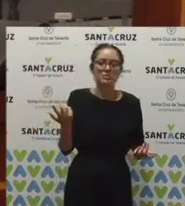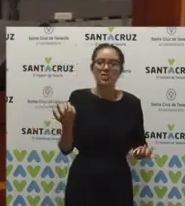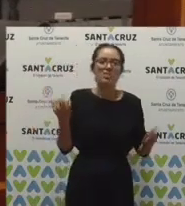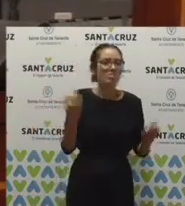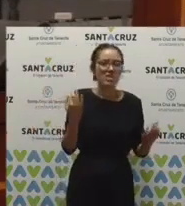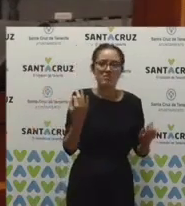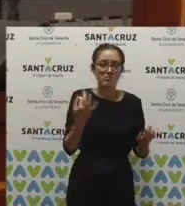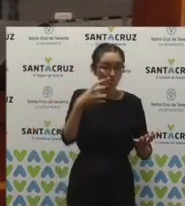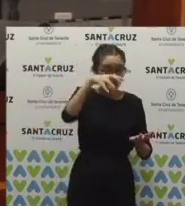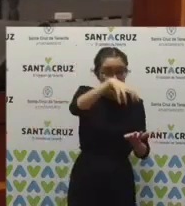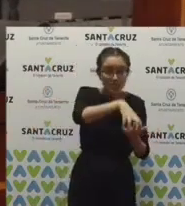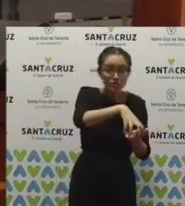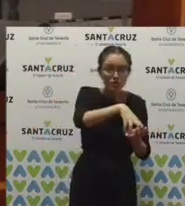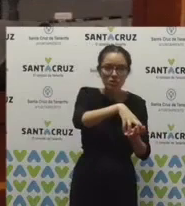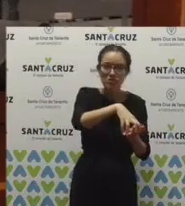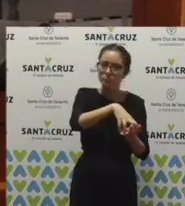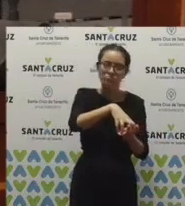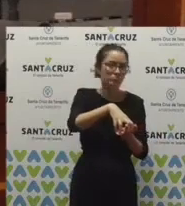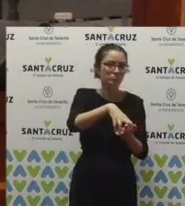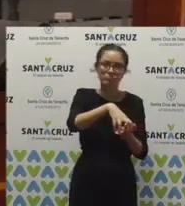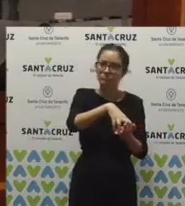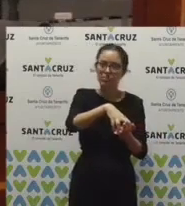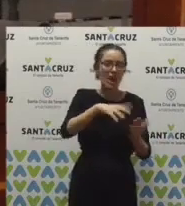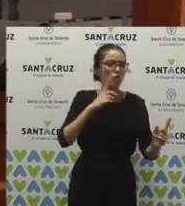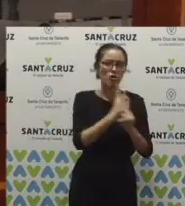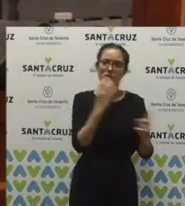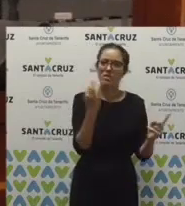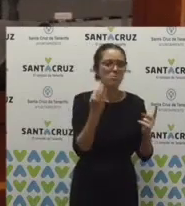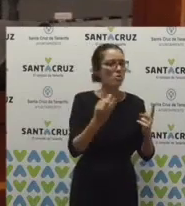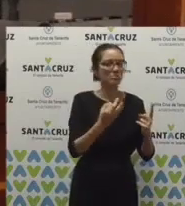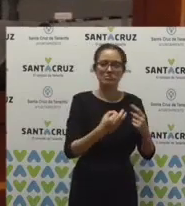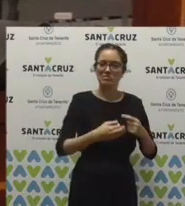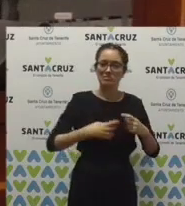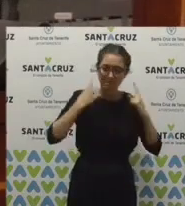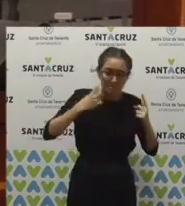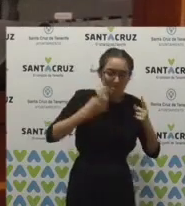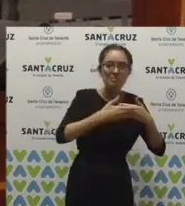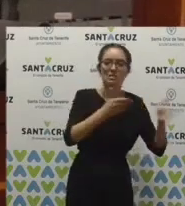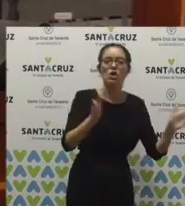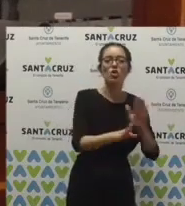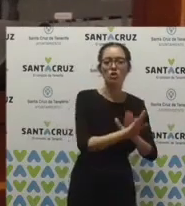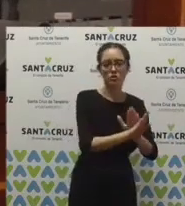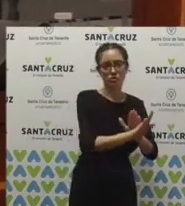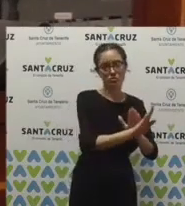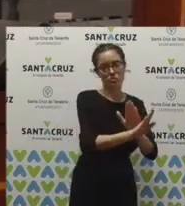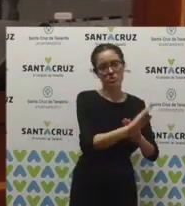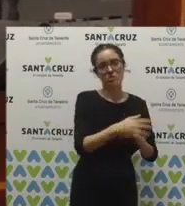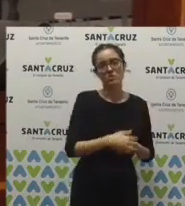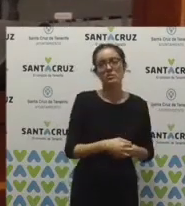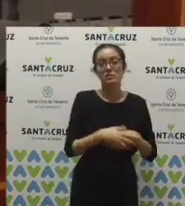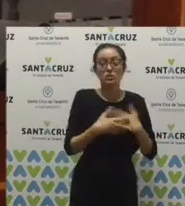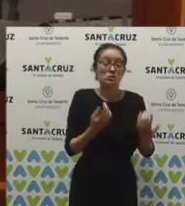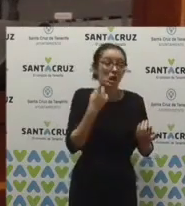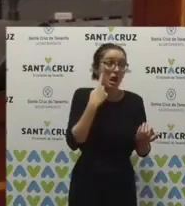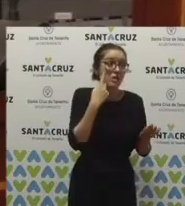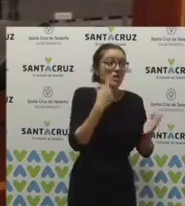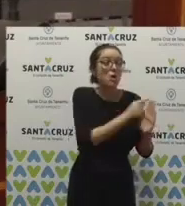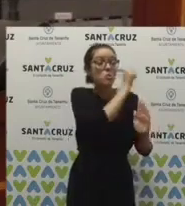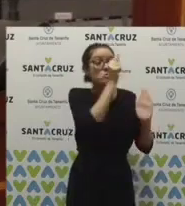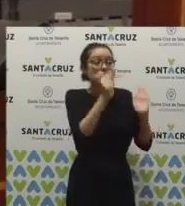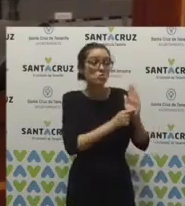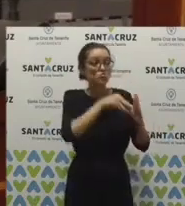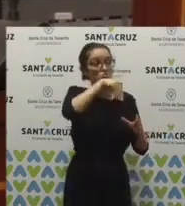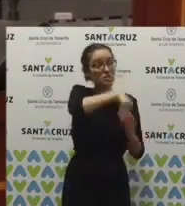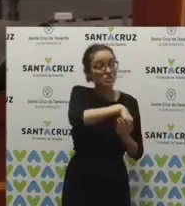cierre de des y demás tiene ese sentido que le pido a su grupo político que considere la inclusión de ese punto en